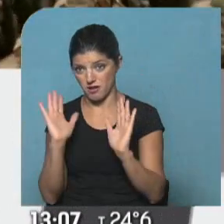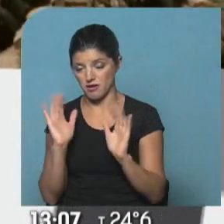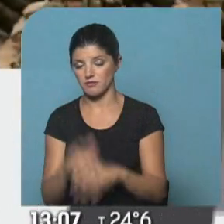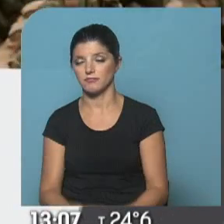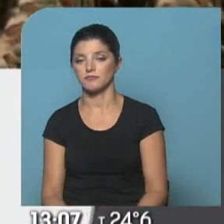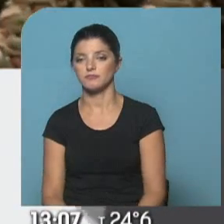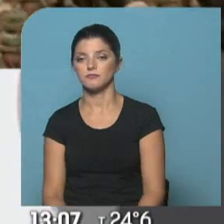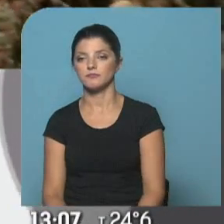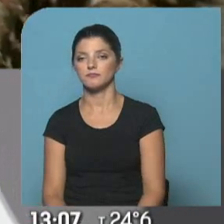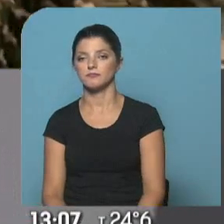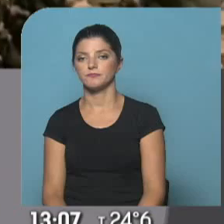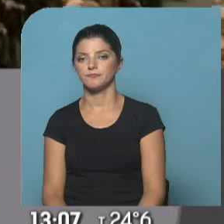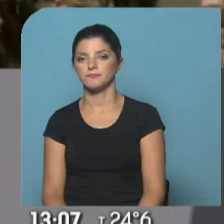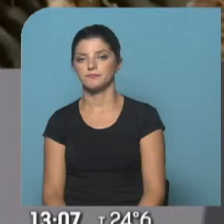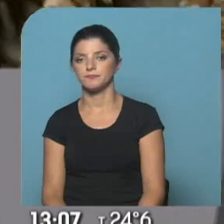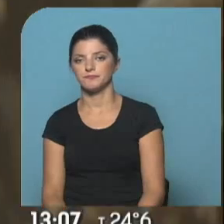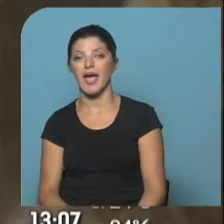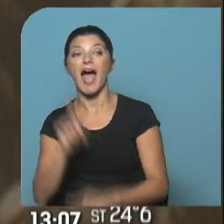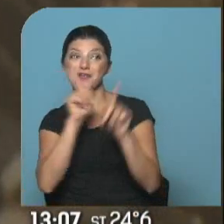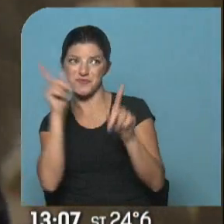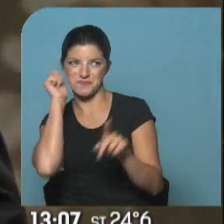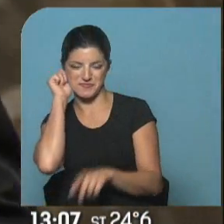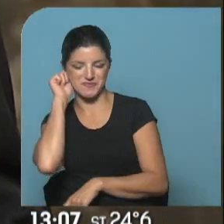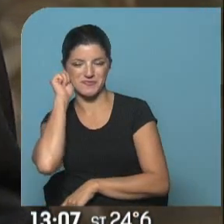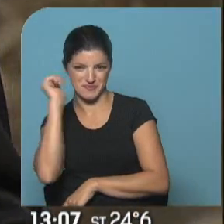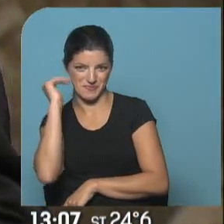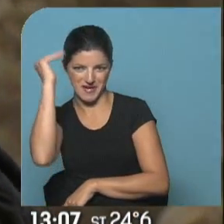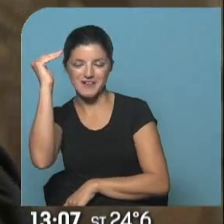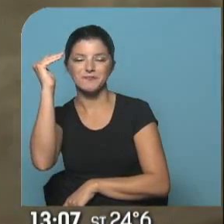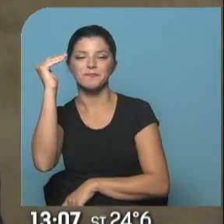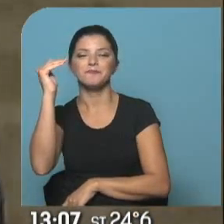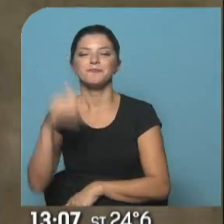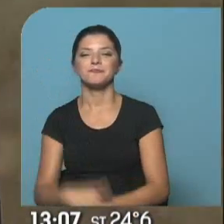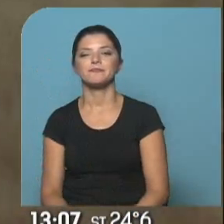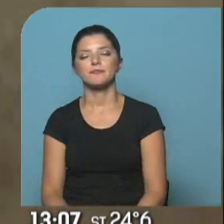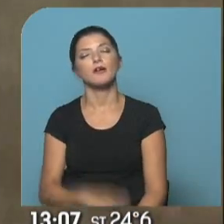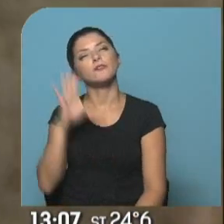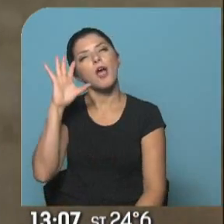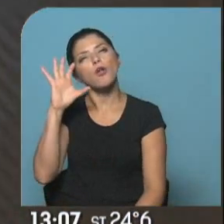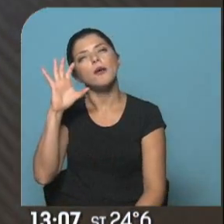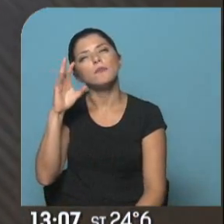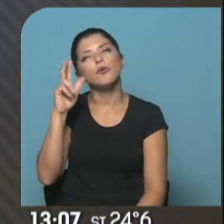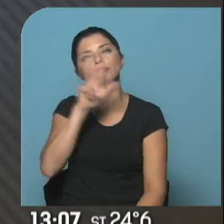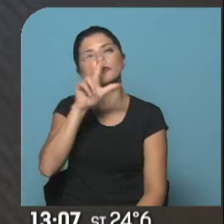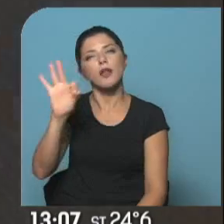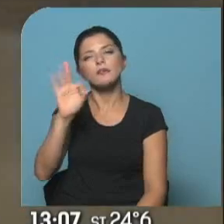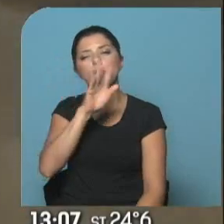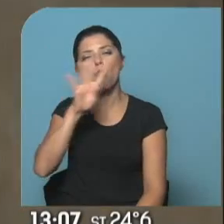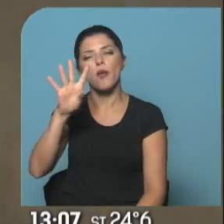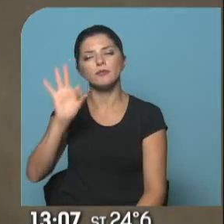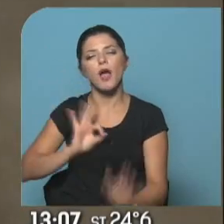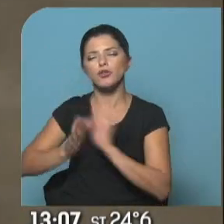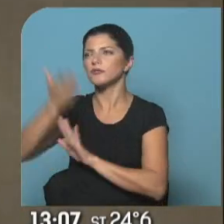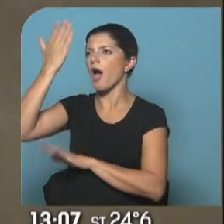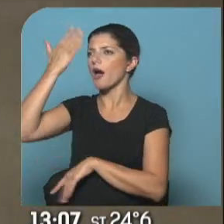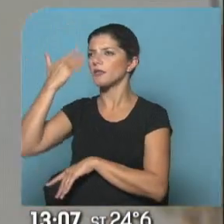Ruth, los que tenemos cierta edad recordamos hace 30, 40 años se hablaba como hipótesis de conflicto, por